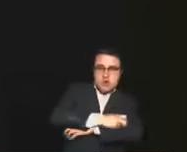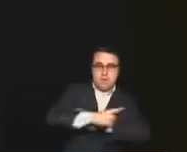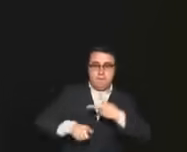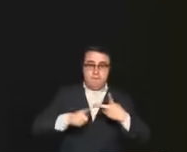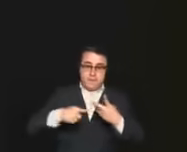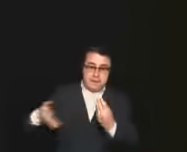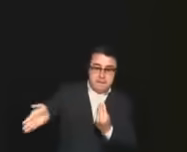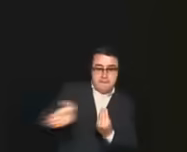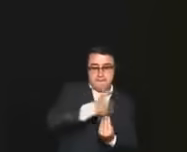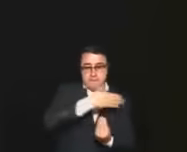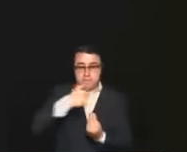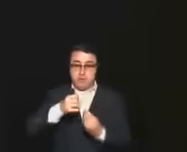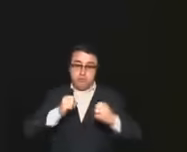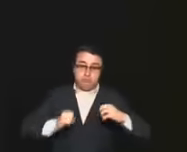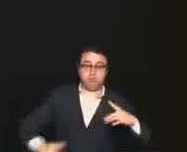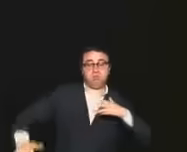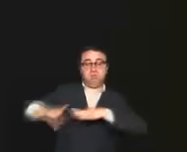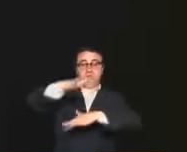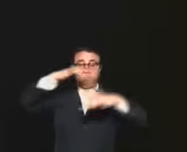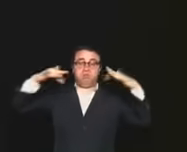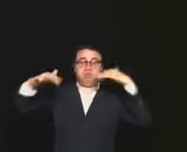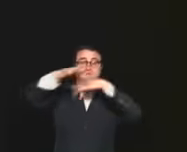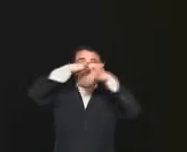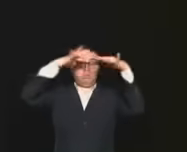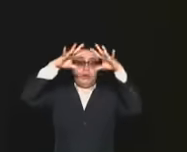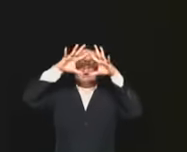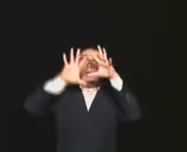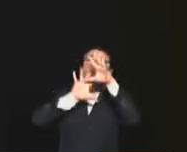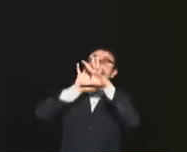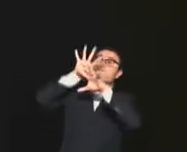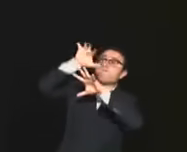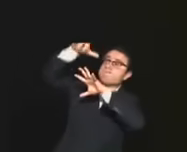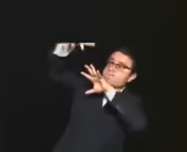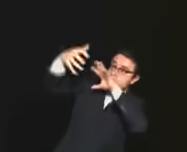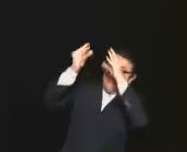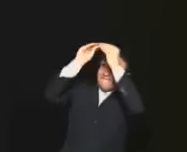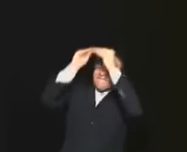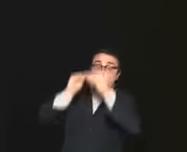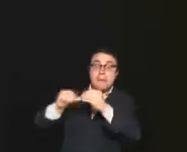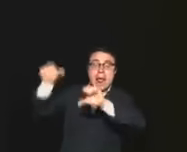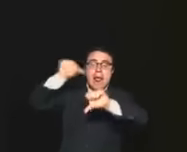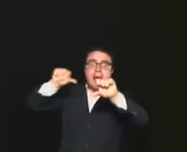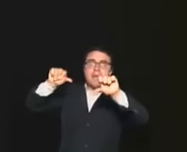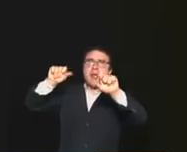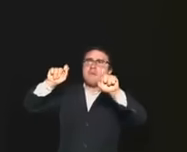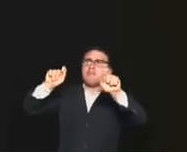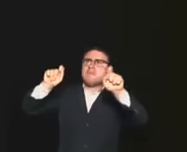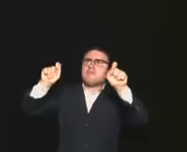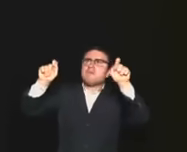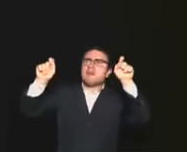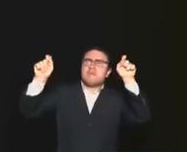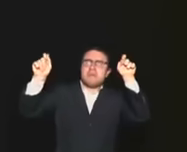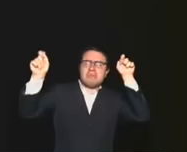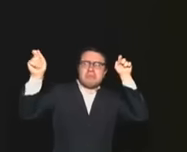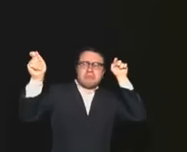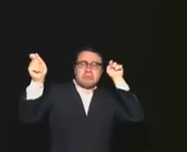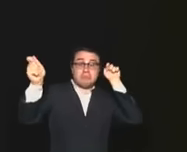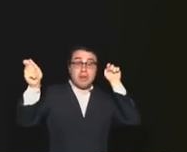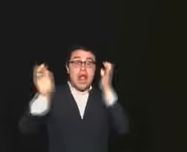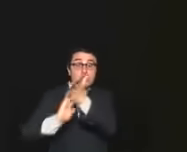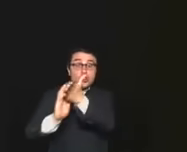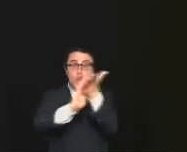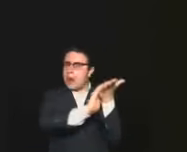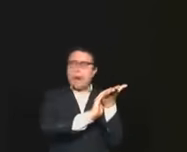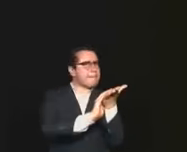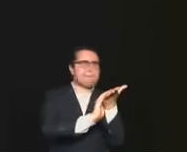y lanzándolo a la atmósfera, ha cambiado químicamente la atmósfera, irreversiblemente, y hasta el día de hoy